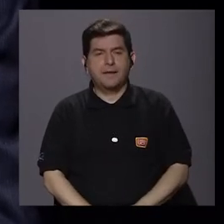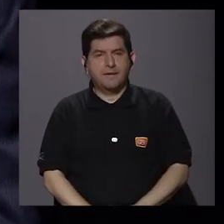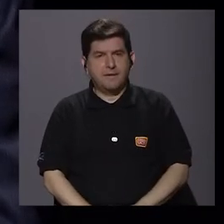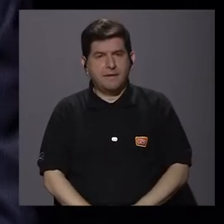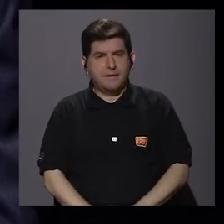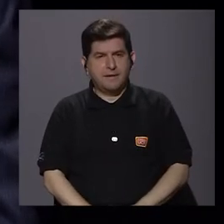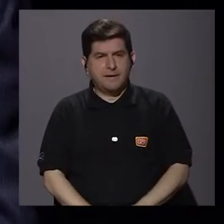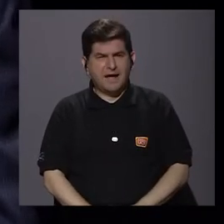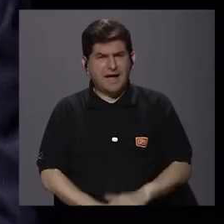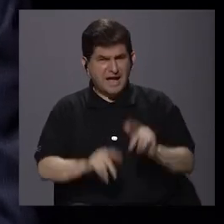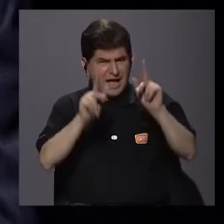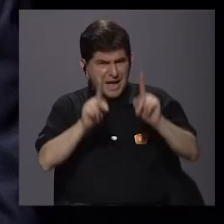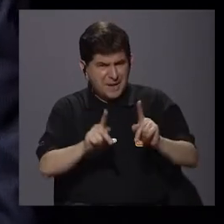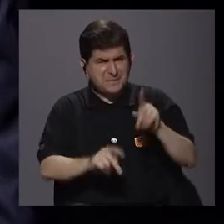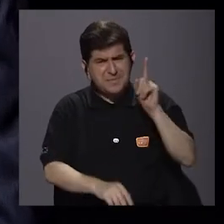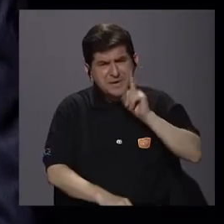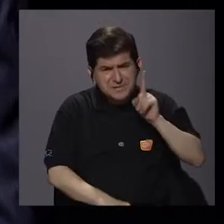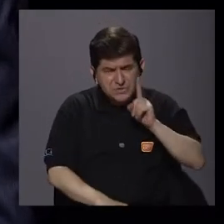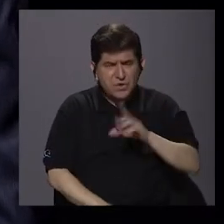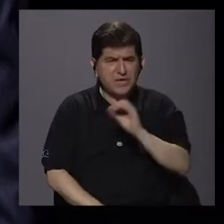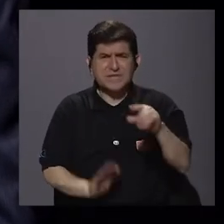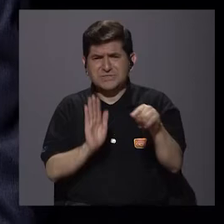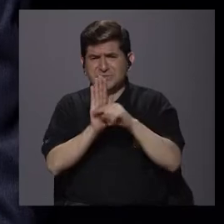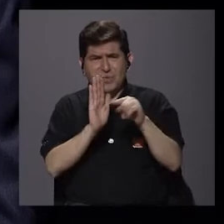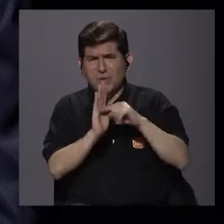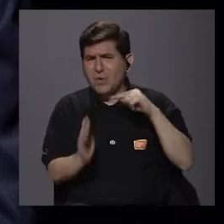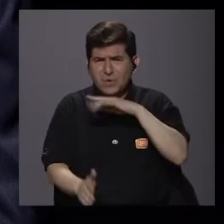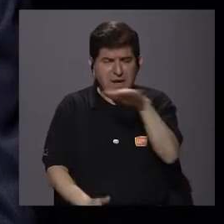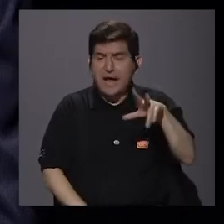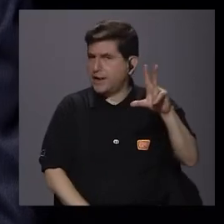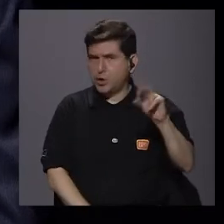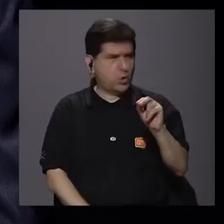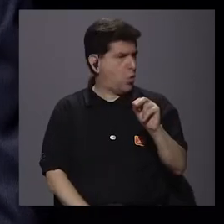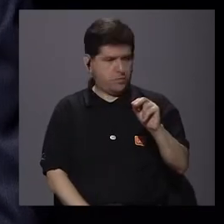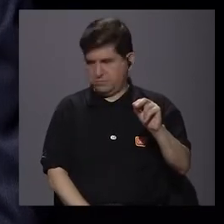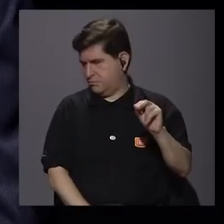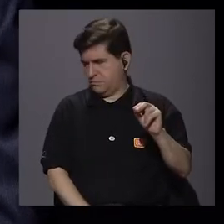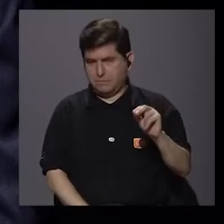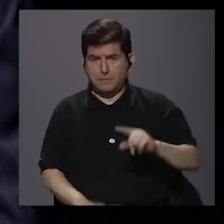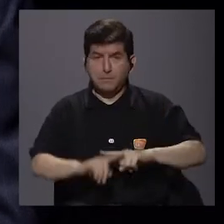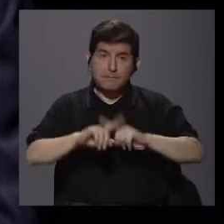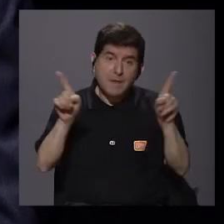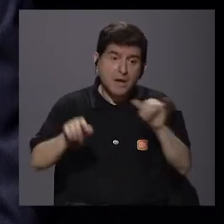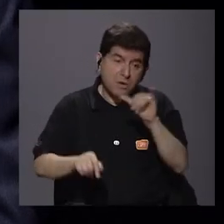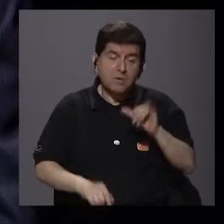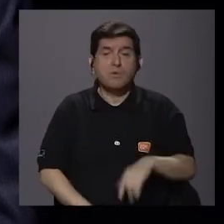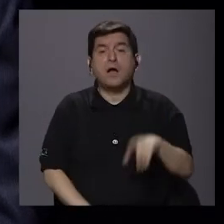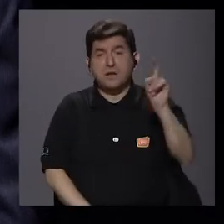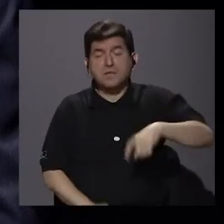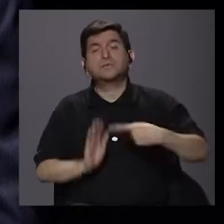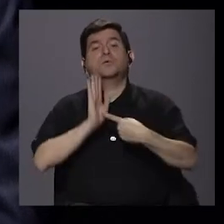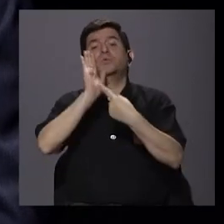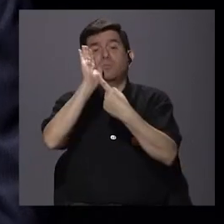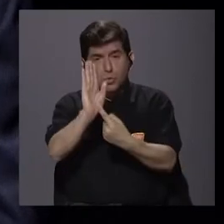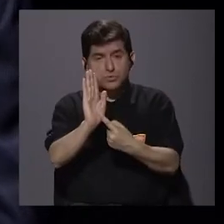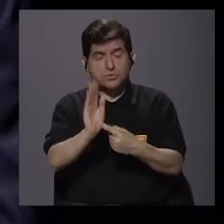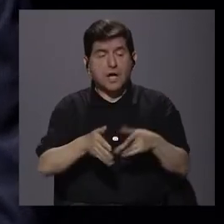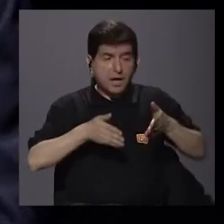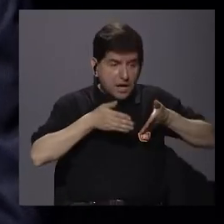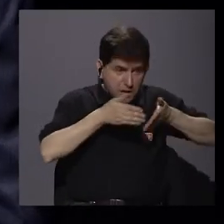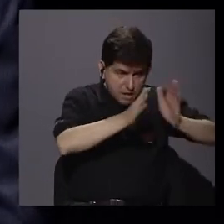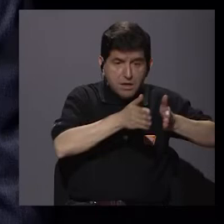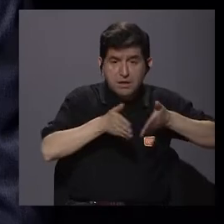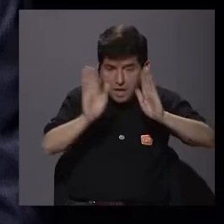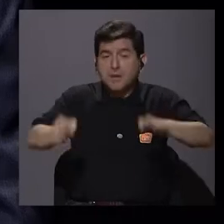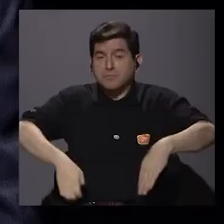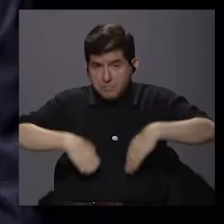engañando a la gente negando la realidad no pero también mostrándole que hay caminos hay